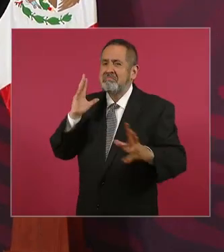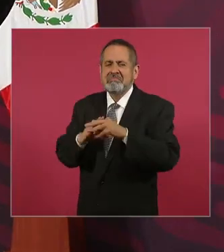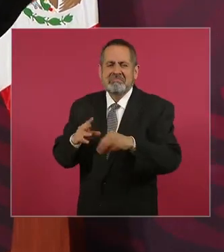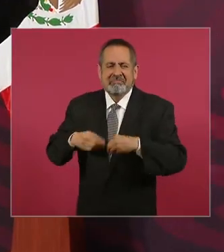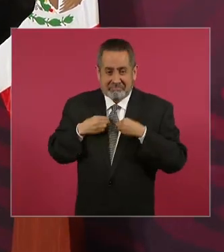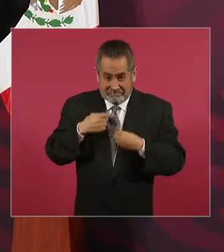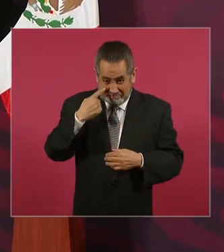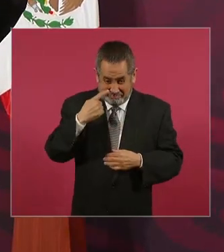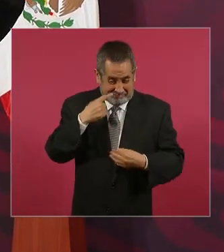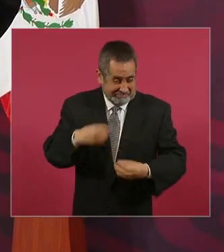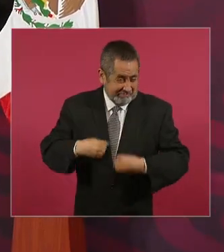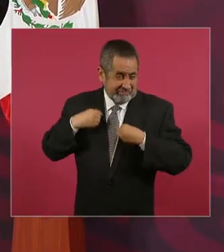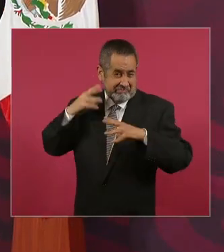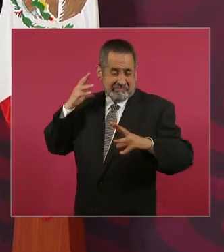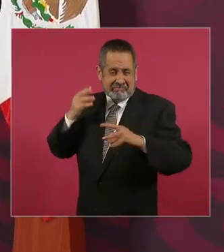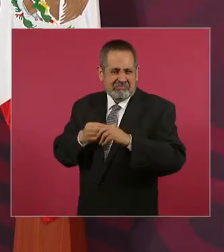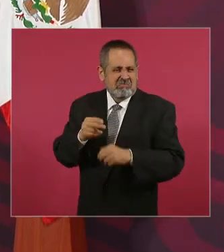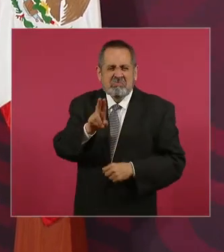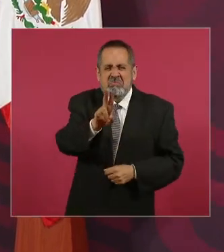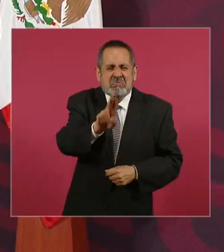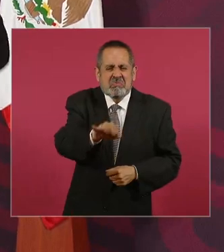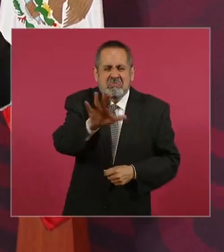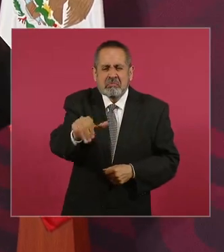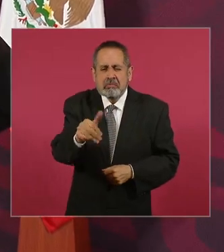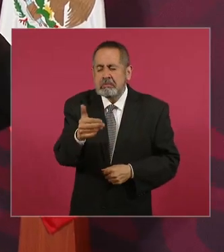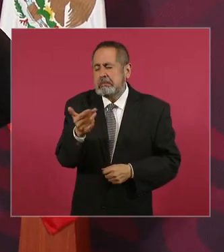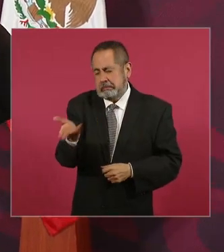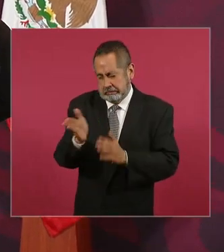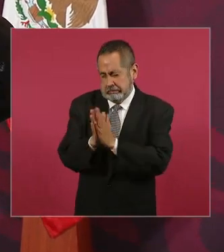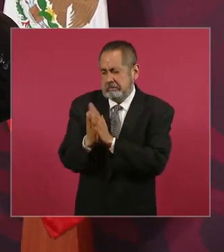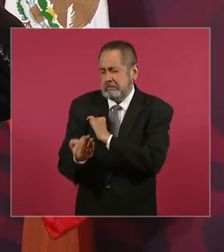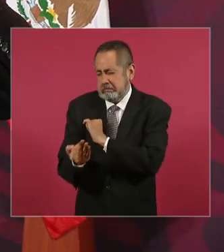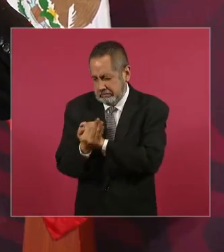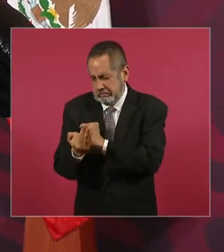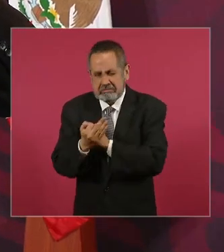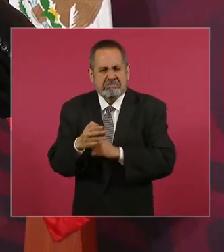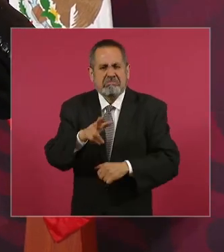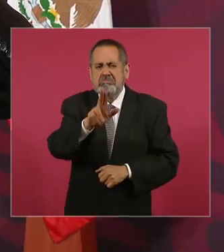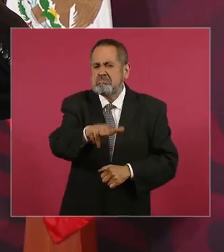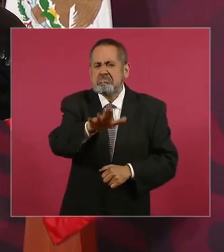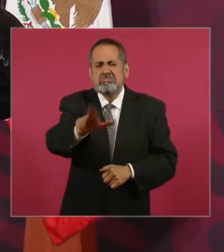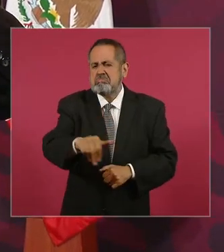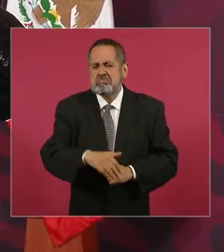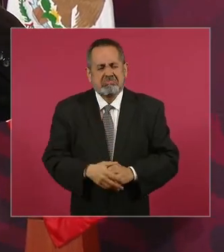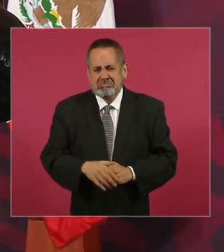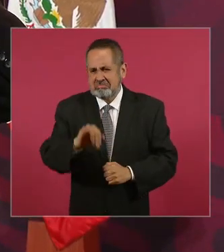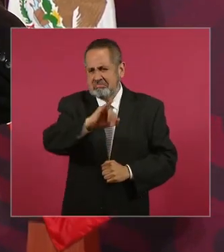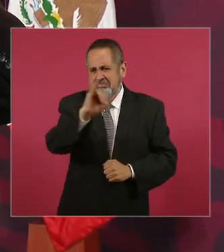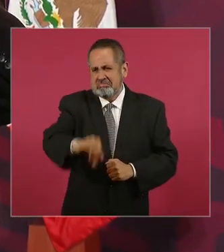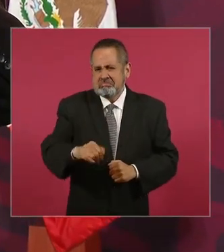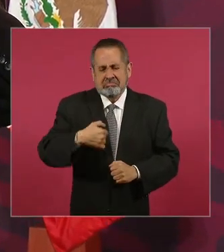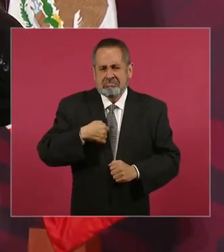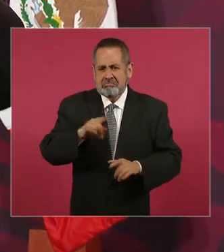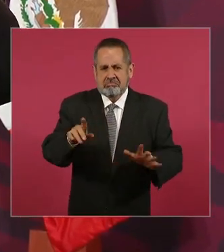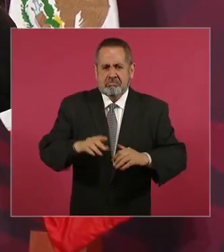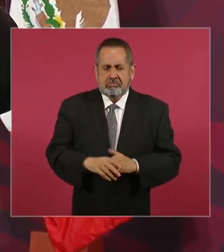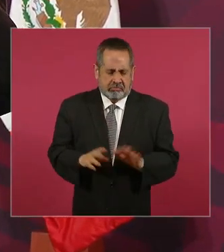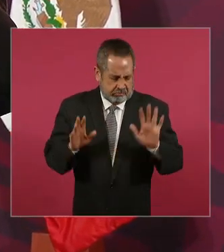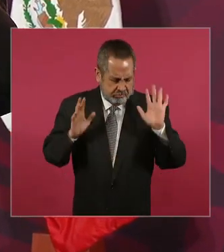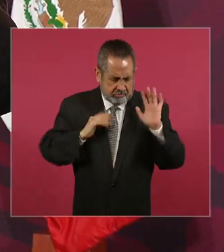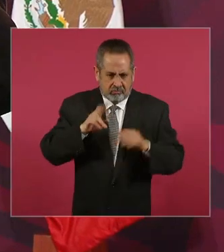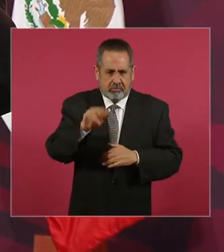en mi vida pública, ¿sí? Un favor a un periodista. Usted no.